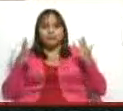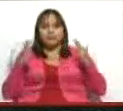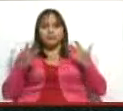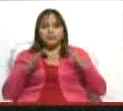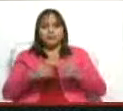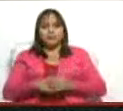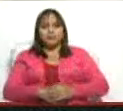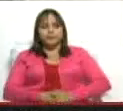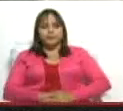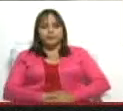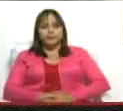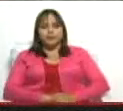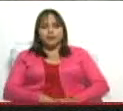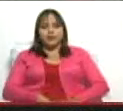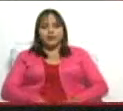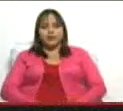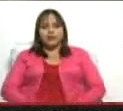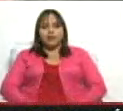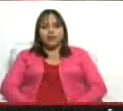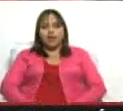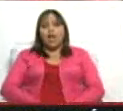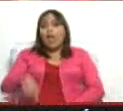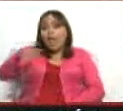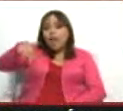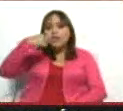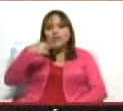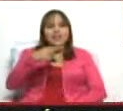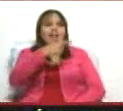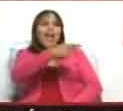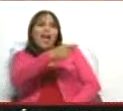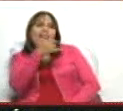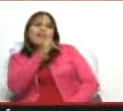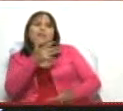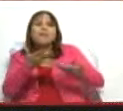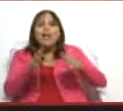Sí, pero ellos dicen, no, es porque le tienen miedo. ¡Miedo!